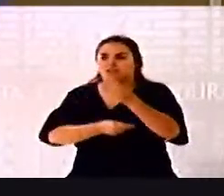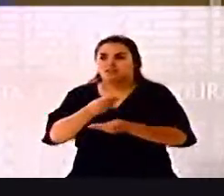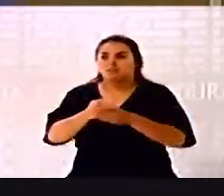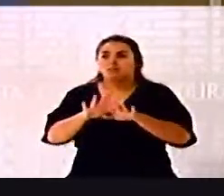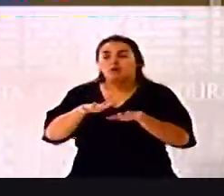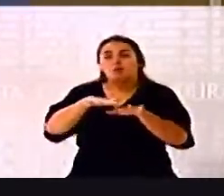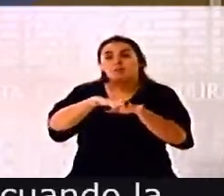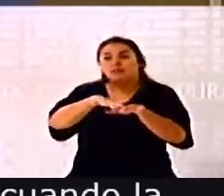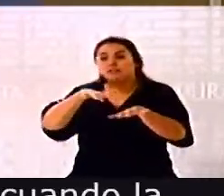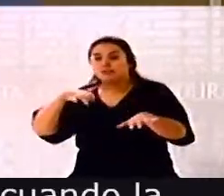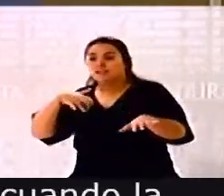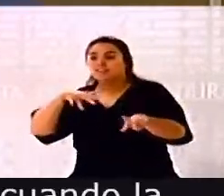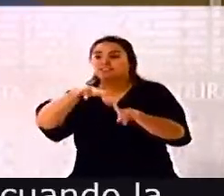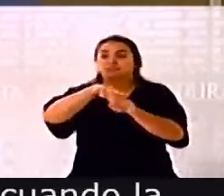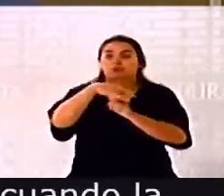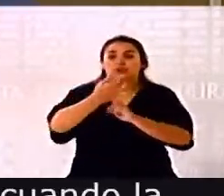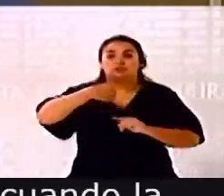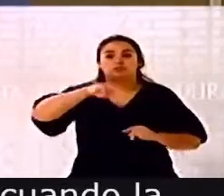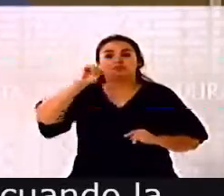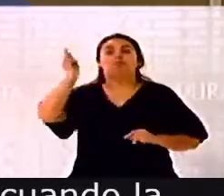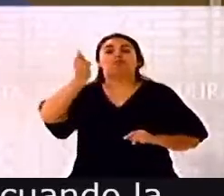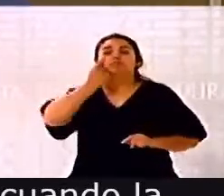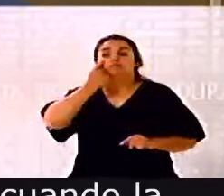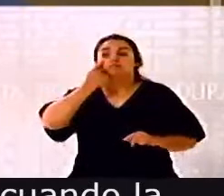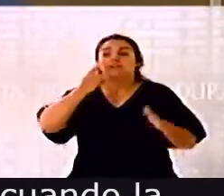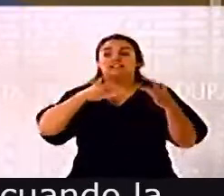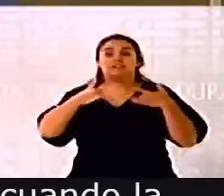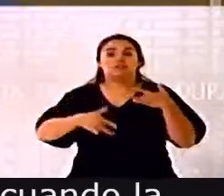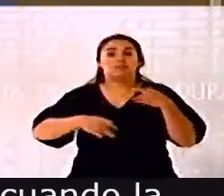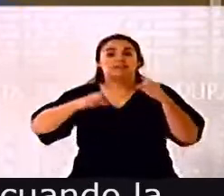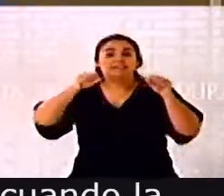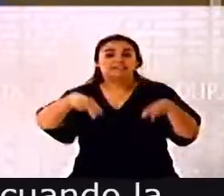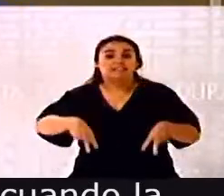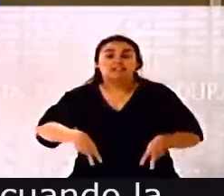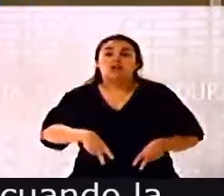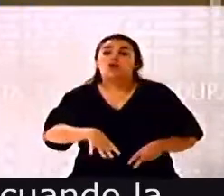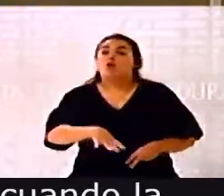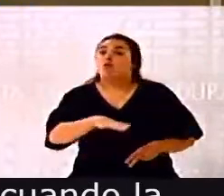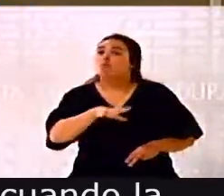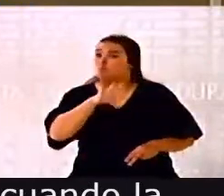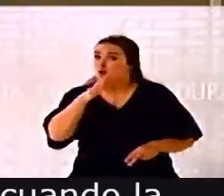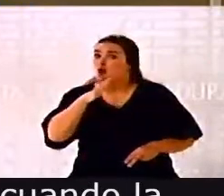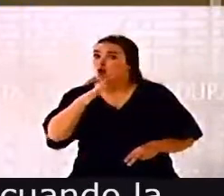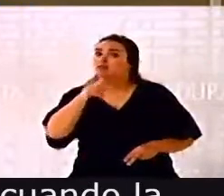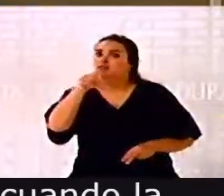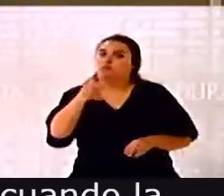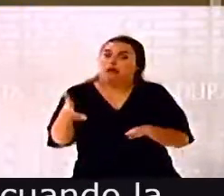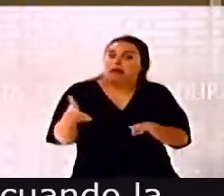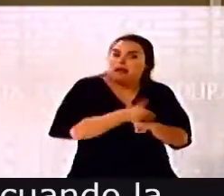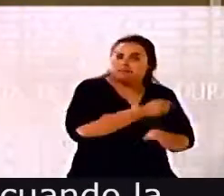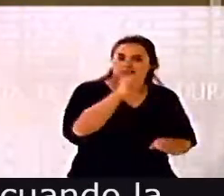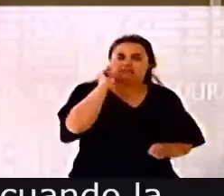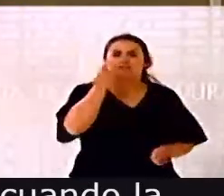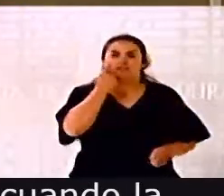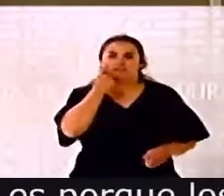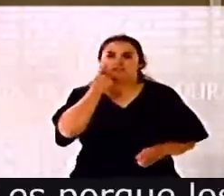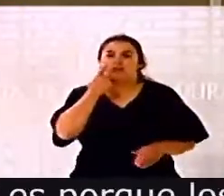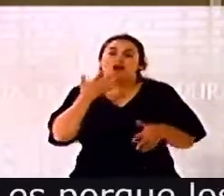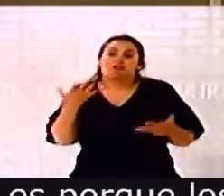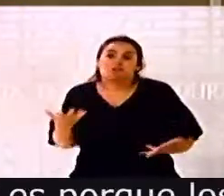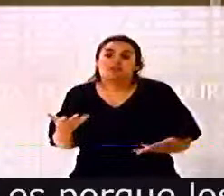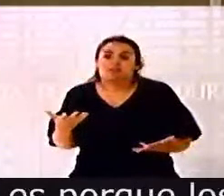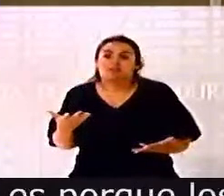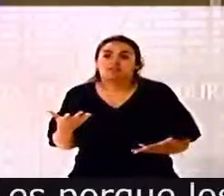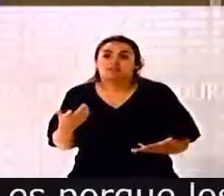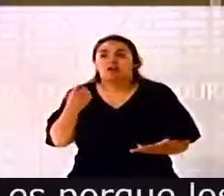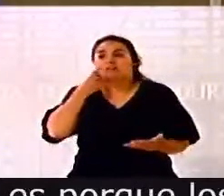mayoría de los casos que detectas son asintomáticos, es porque los estás detectando precozmente y, por lo tanto, la eficacia